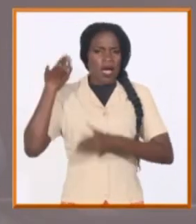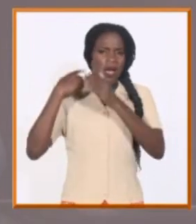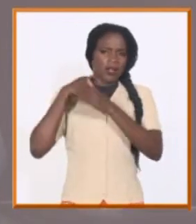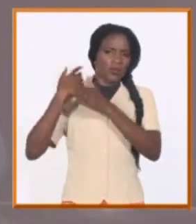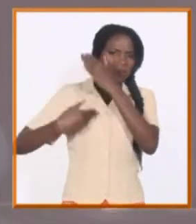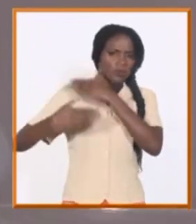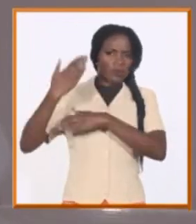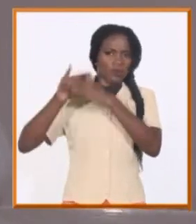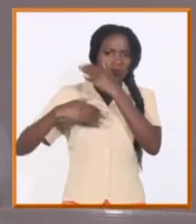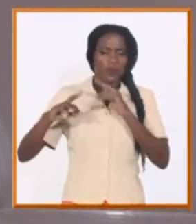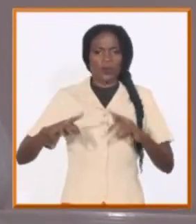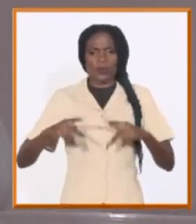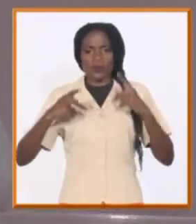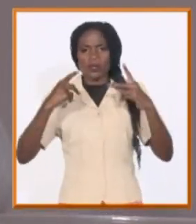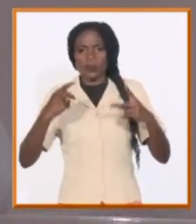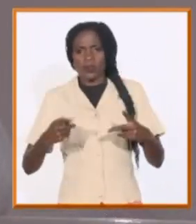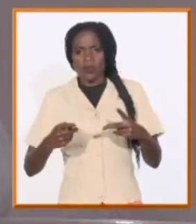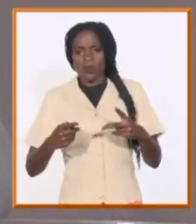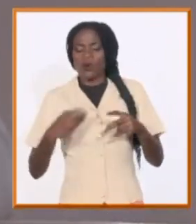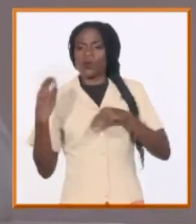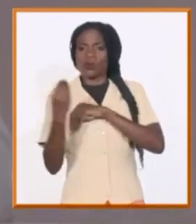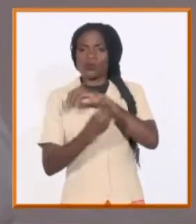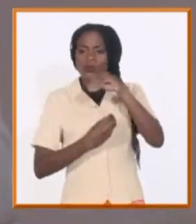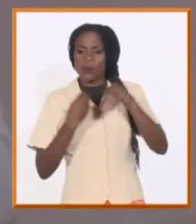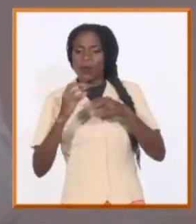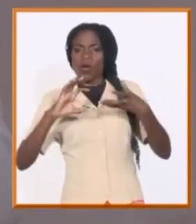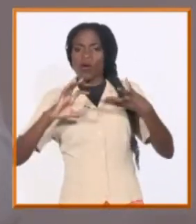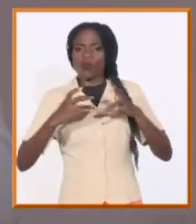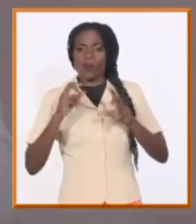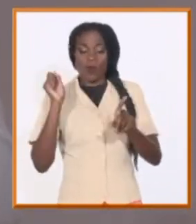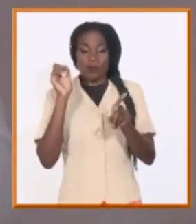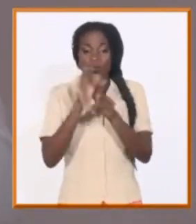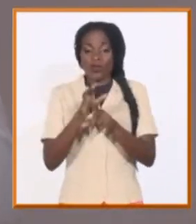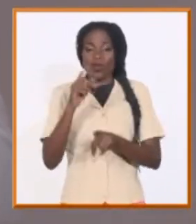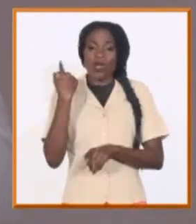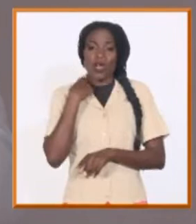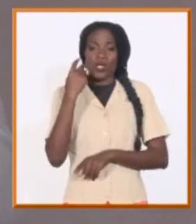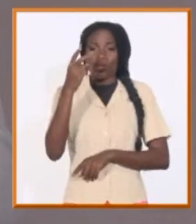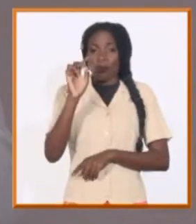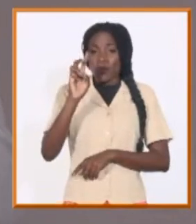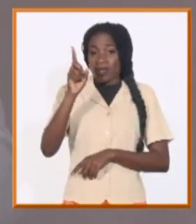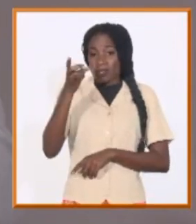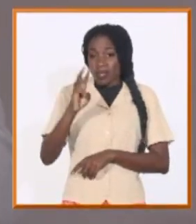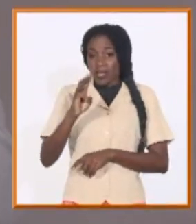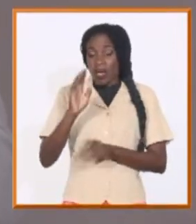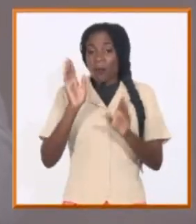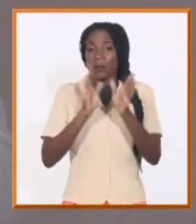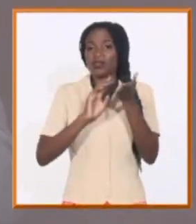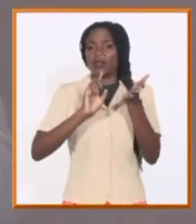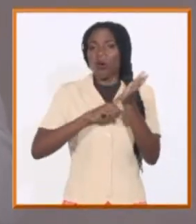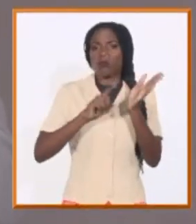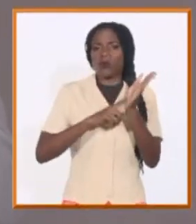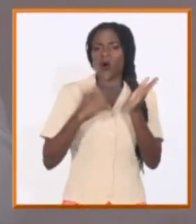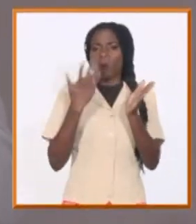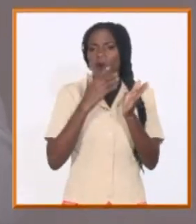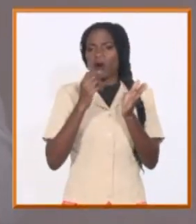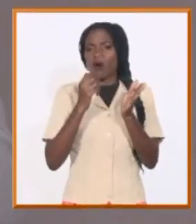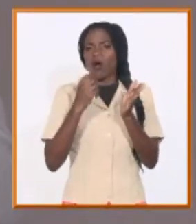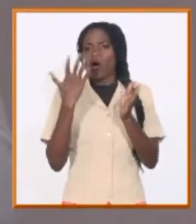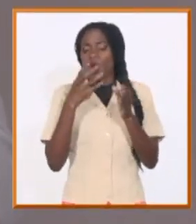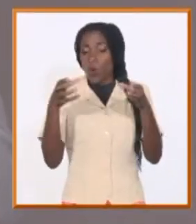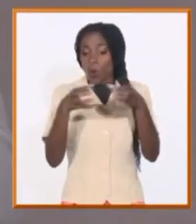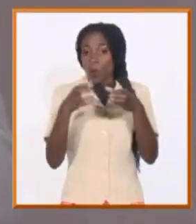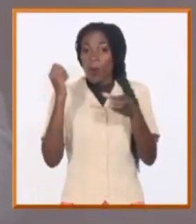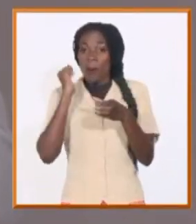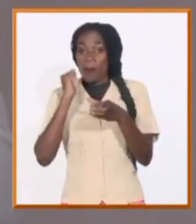Entonces, repetimos, las dinámicas tienen que cambiar por esto, porque a partir del año 2013 comienzan las contrataciones y son precisamente los deportes colectivos los